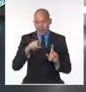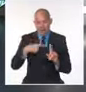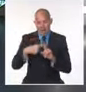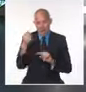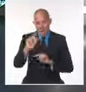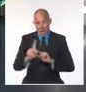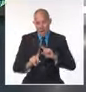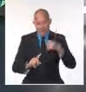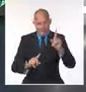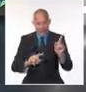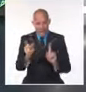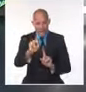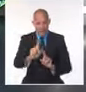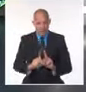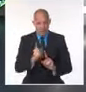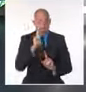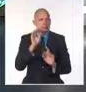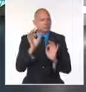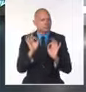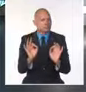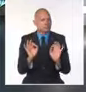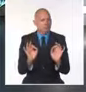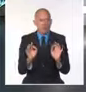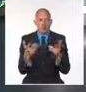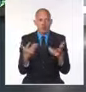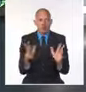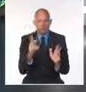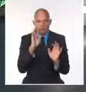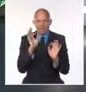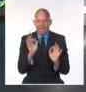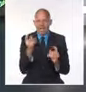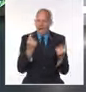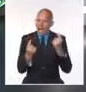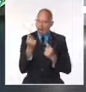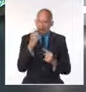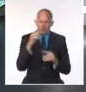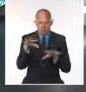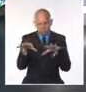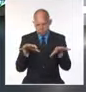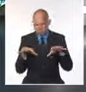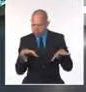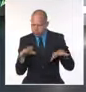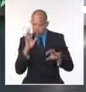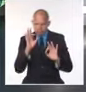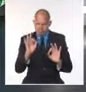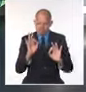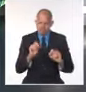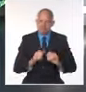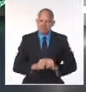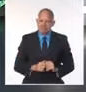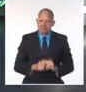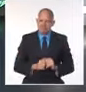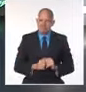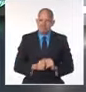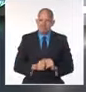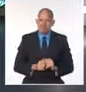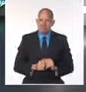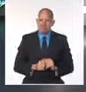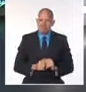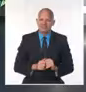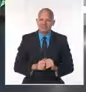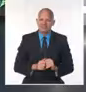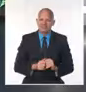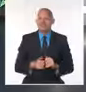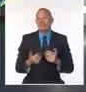sea descargas eléctricas abundantes en algunas localidades de estas que te mencionaba en las provincias